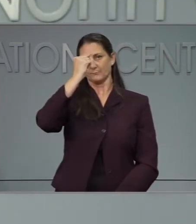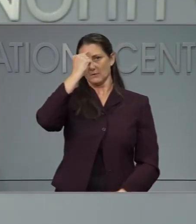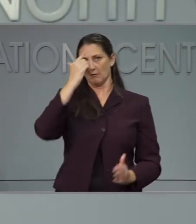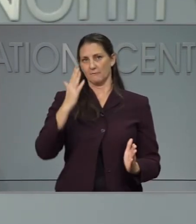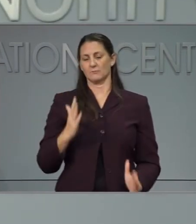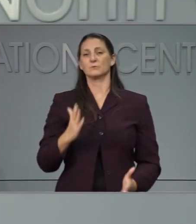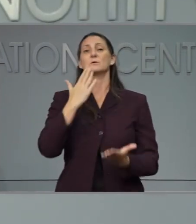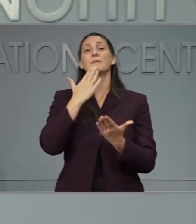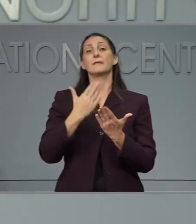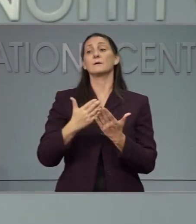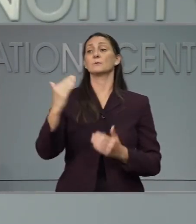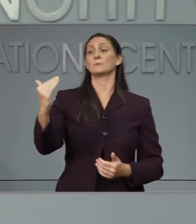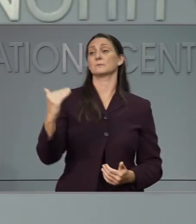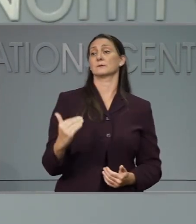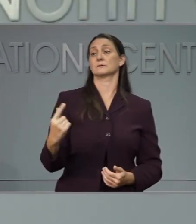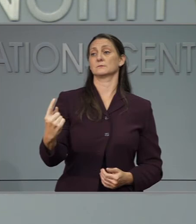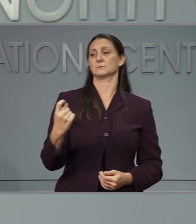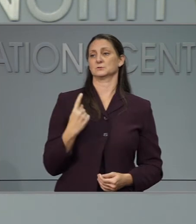La siguiente pregunta.